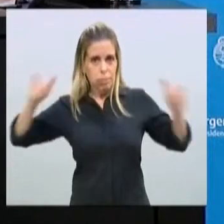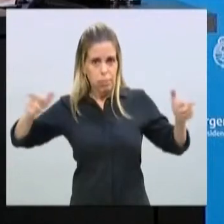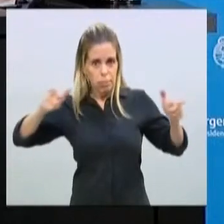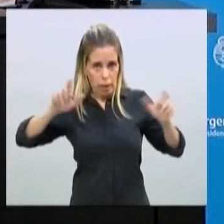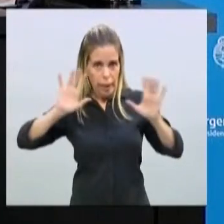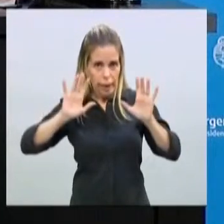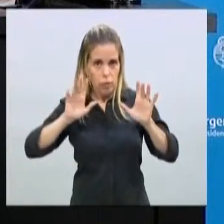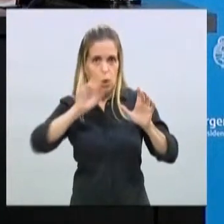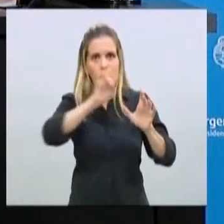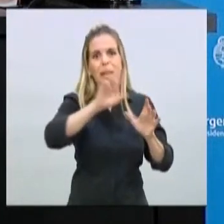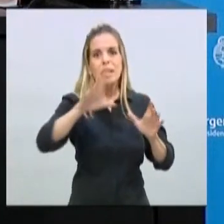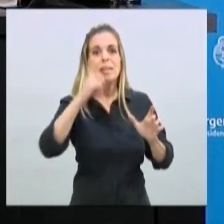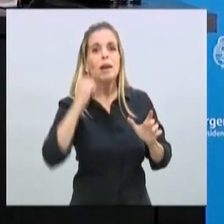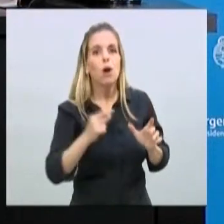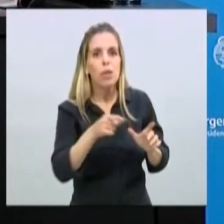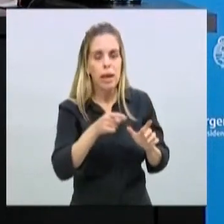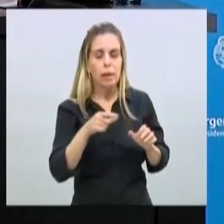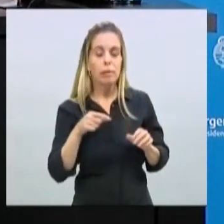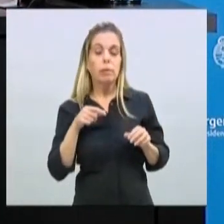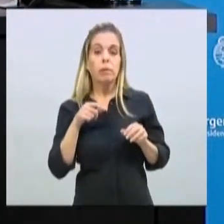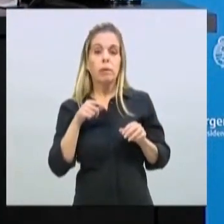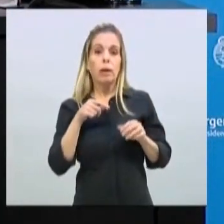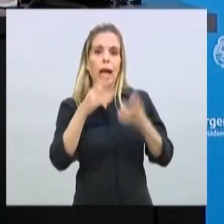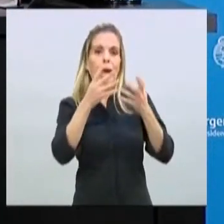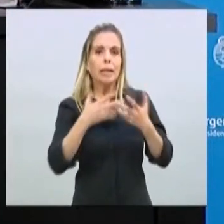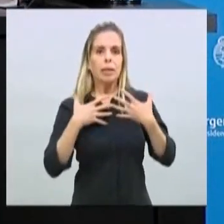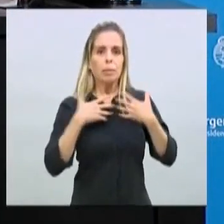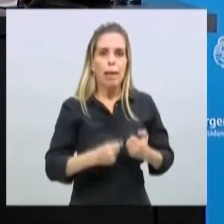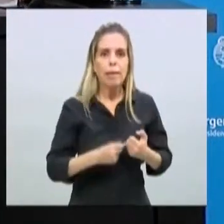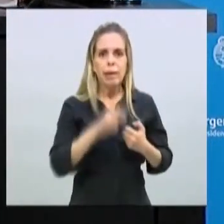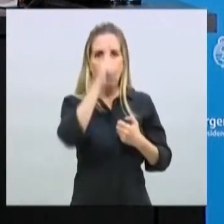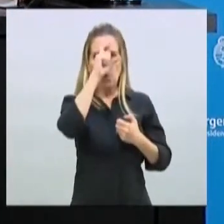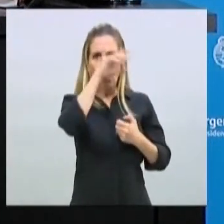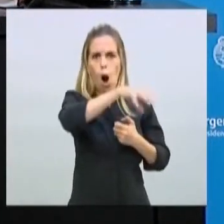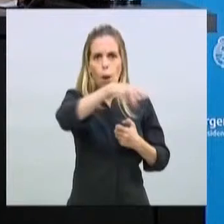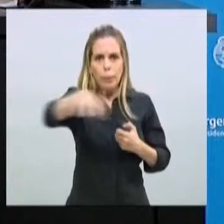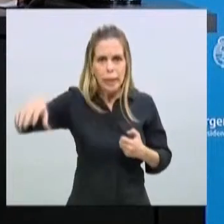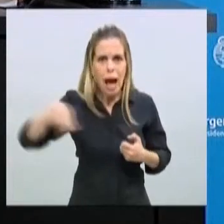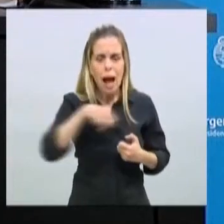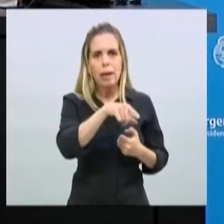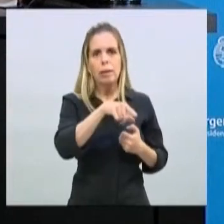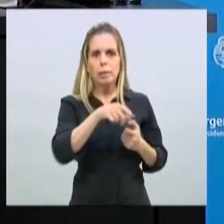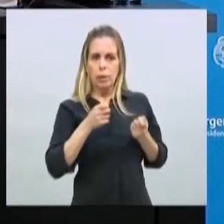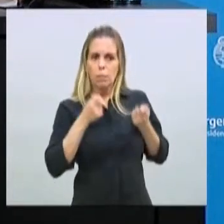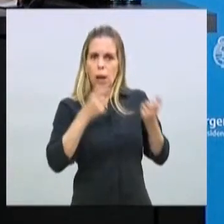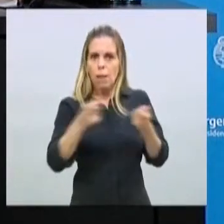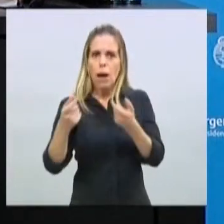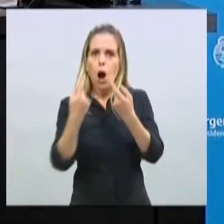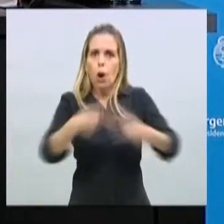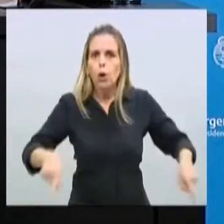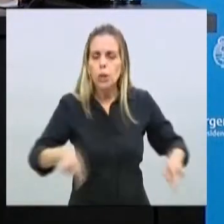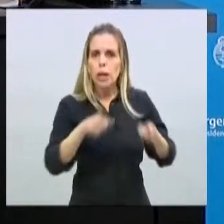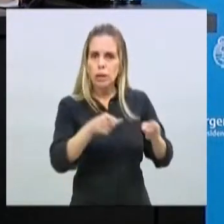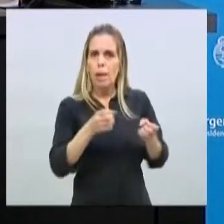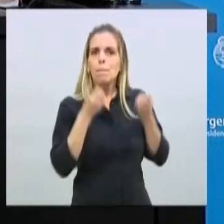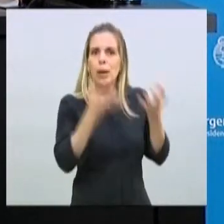Hemos logrado fortalecer el sistema de salud y con eso hemos ganado tiempo como sociedad para